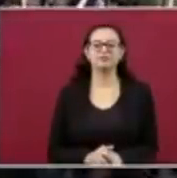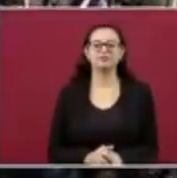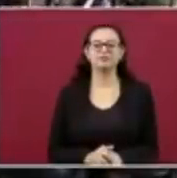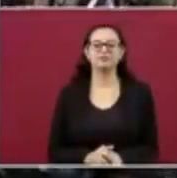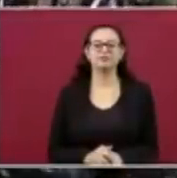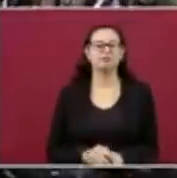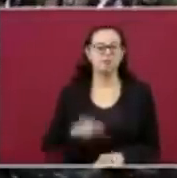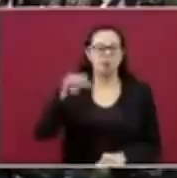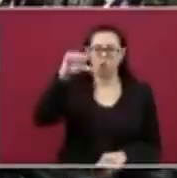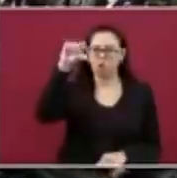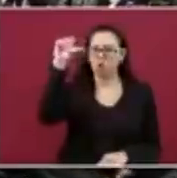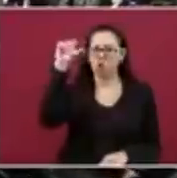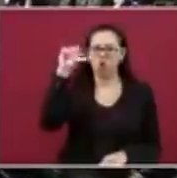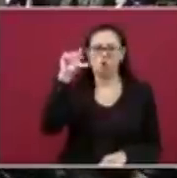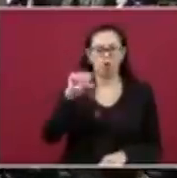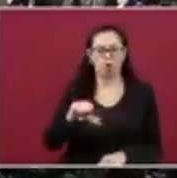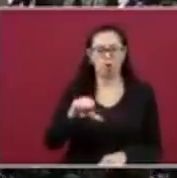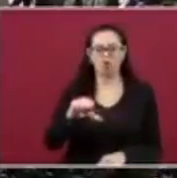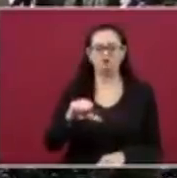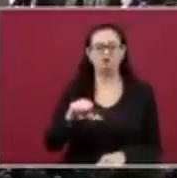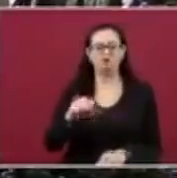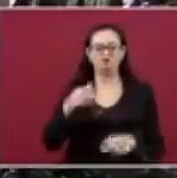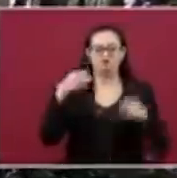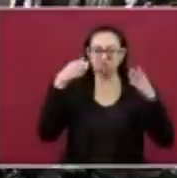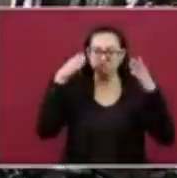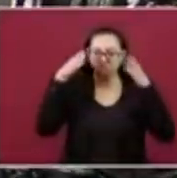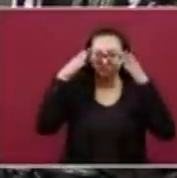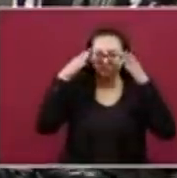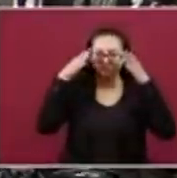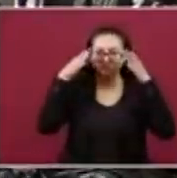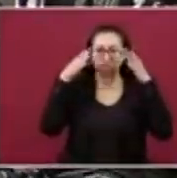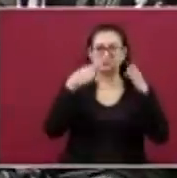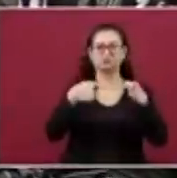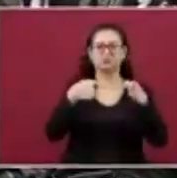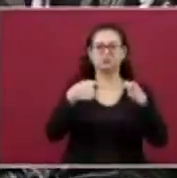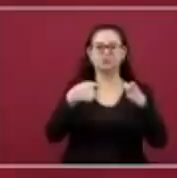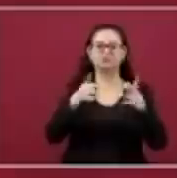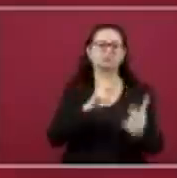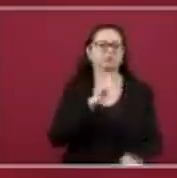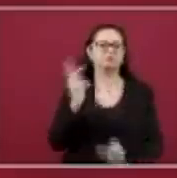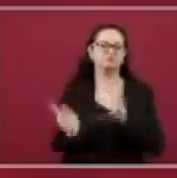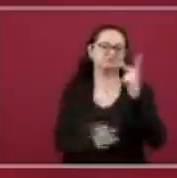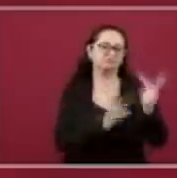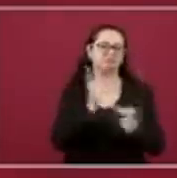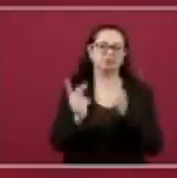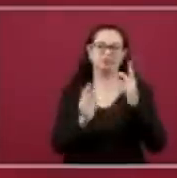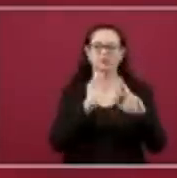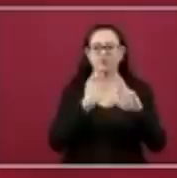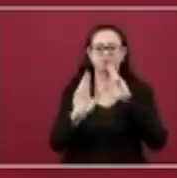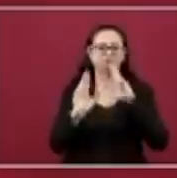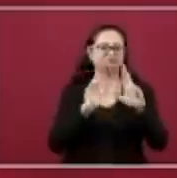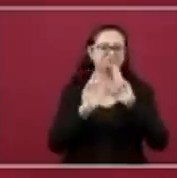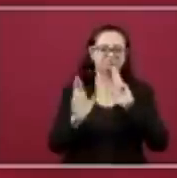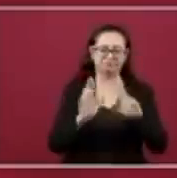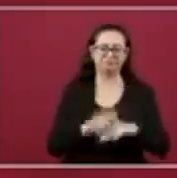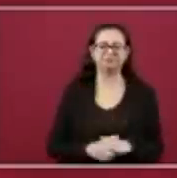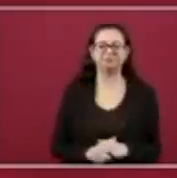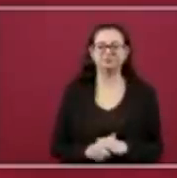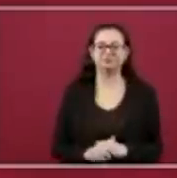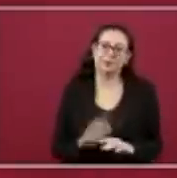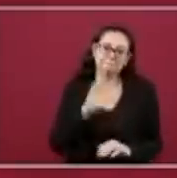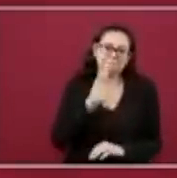todo el tiempo posible a la sesión de preguntas y respuestas. ¿Es